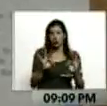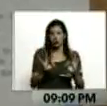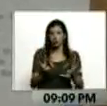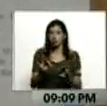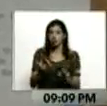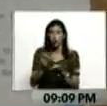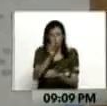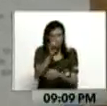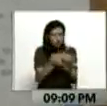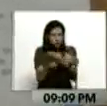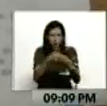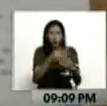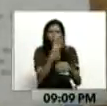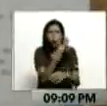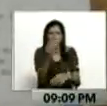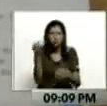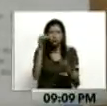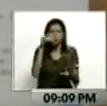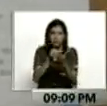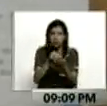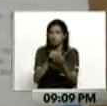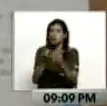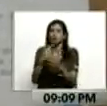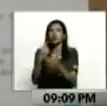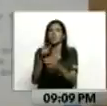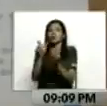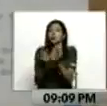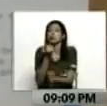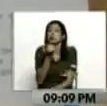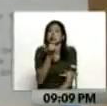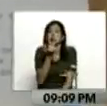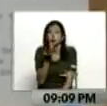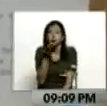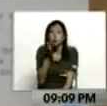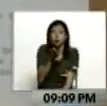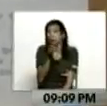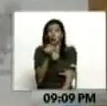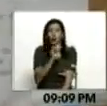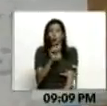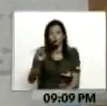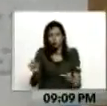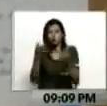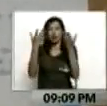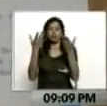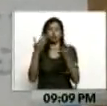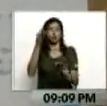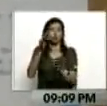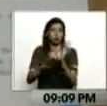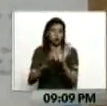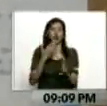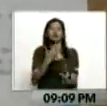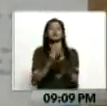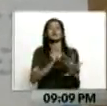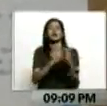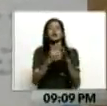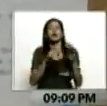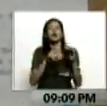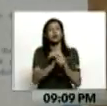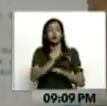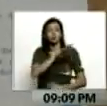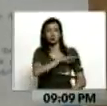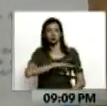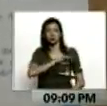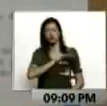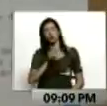consultas Estos son solo esto crítica porque aquí debea de decir que son los que han salvado su vida Gracias a barri